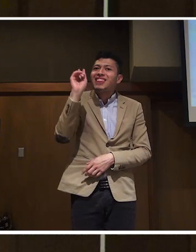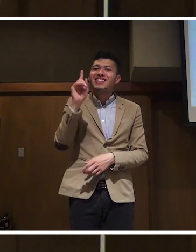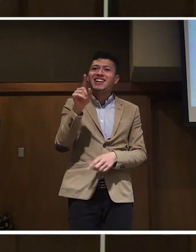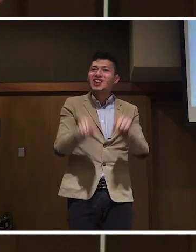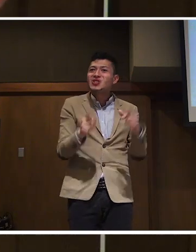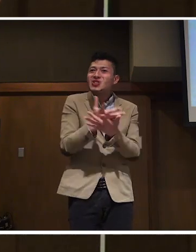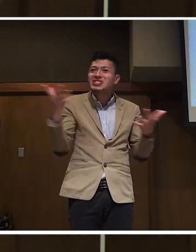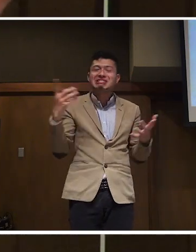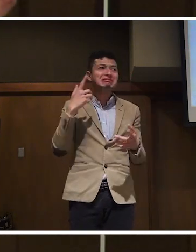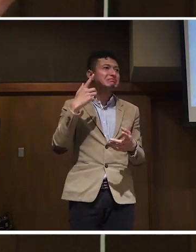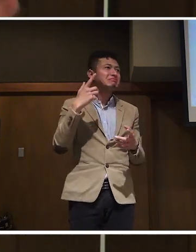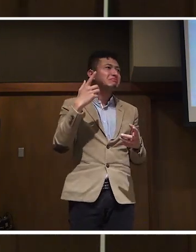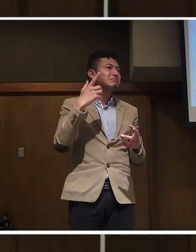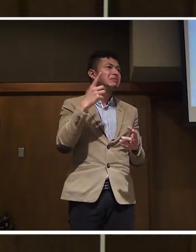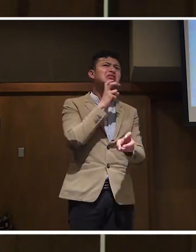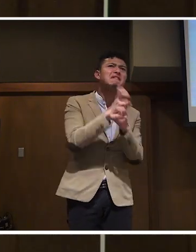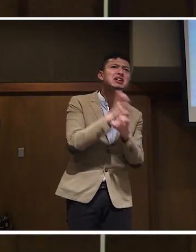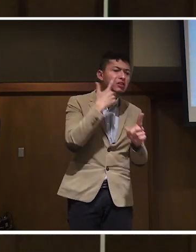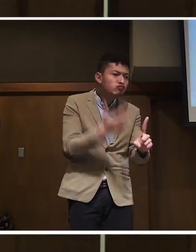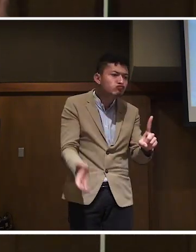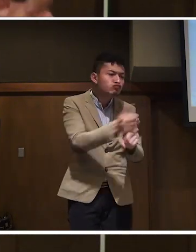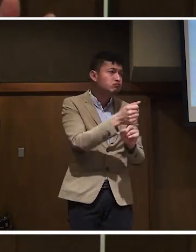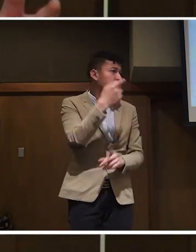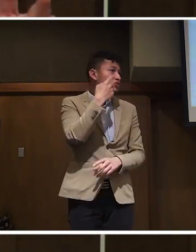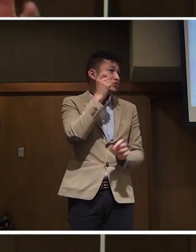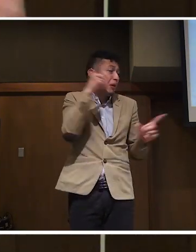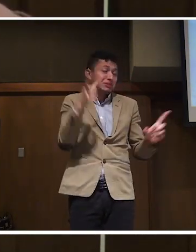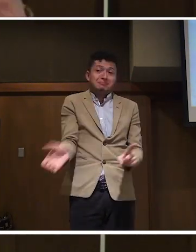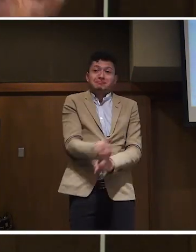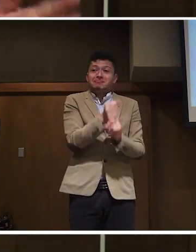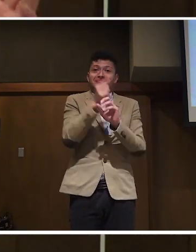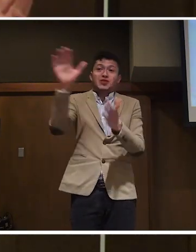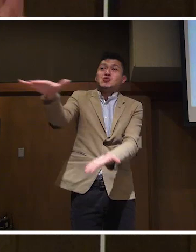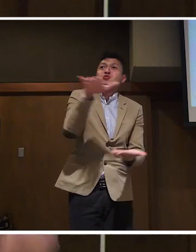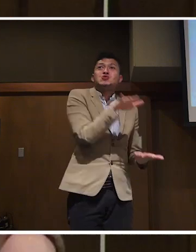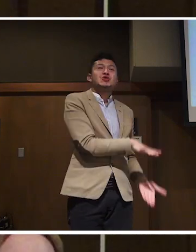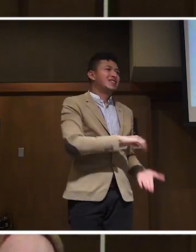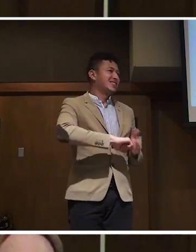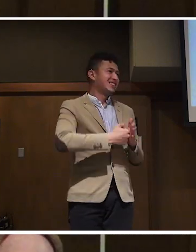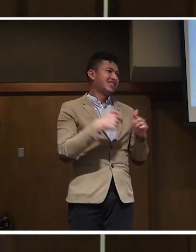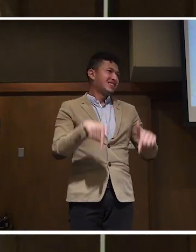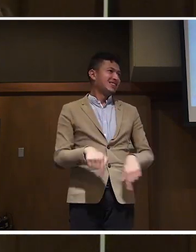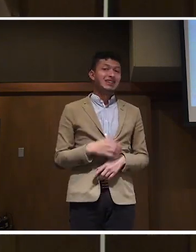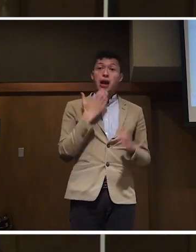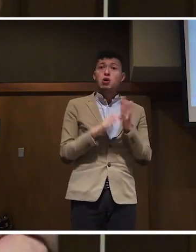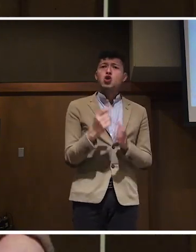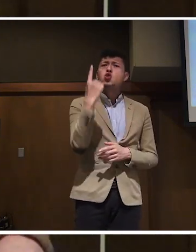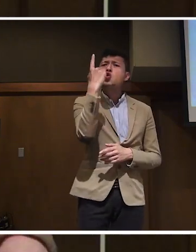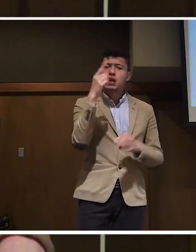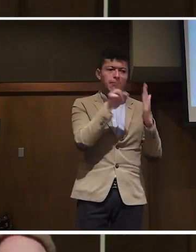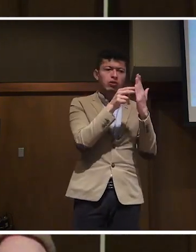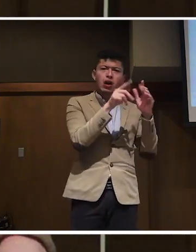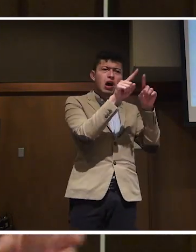que no era a veces difícil saber que se iba a conseguir. Aquí hay, por ejemplo, tal vez la única pintura, una cosa muy